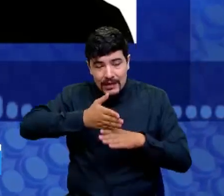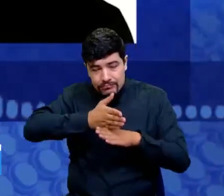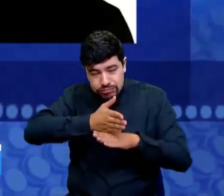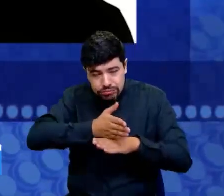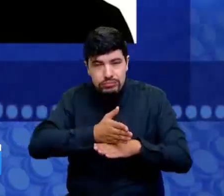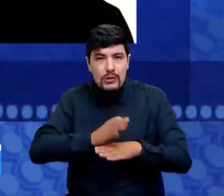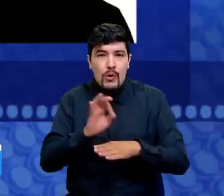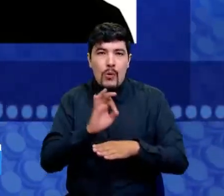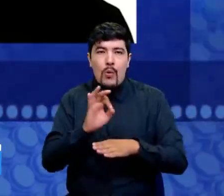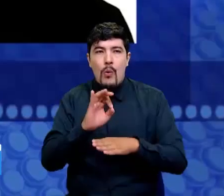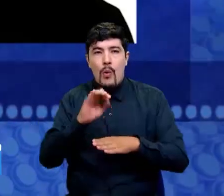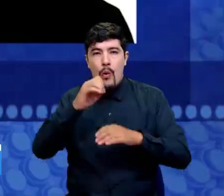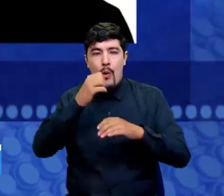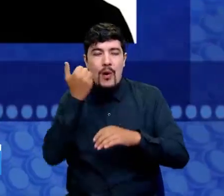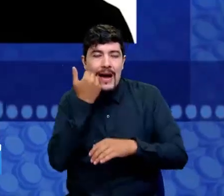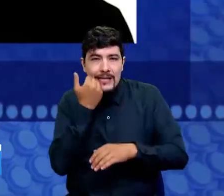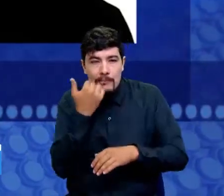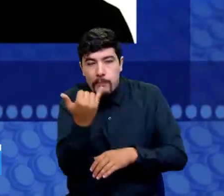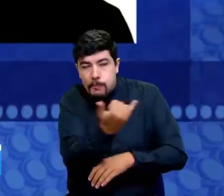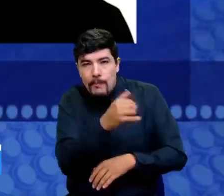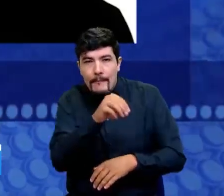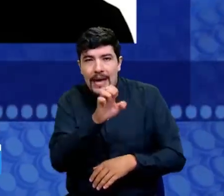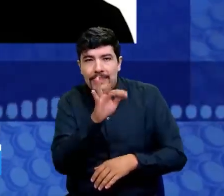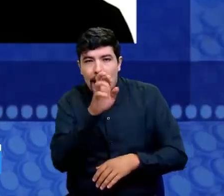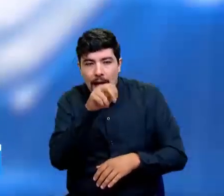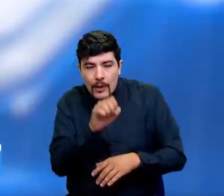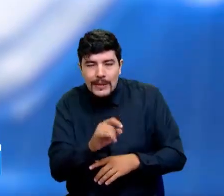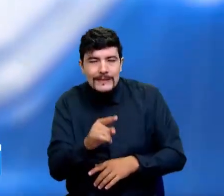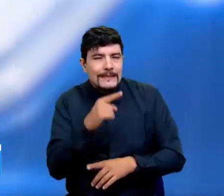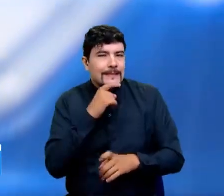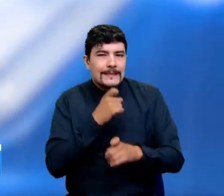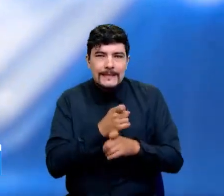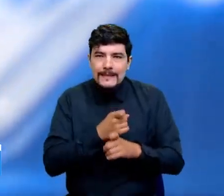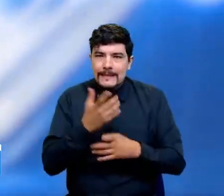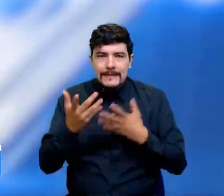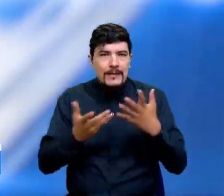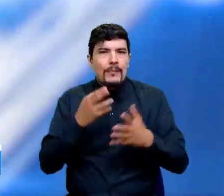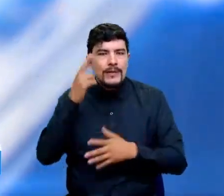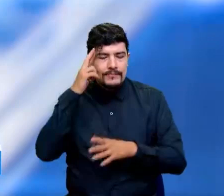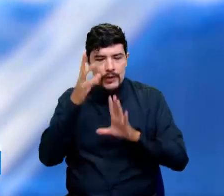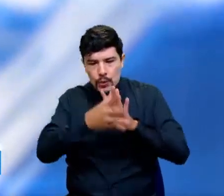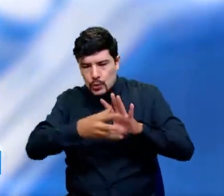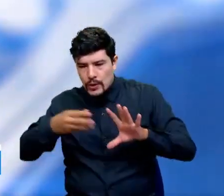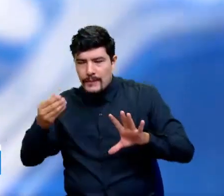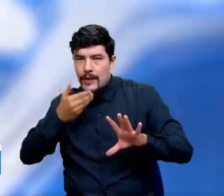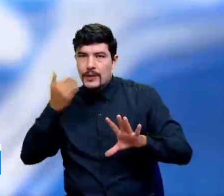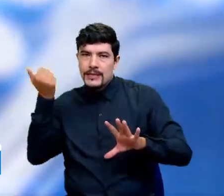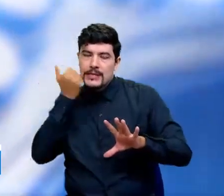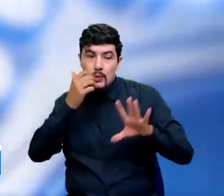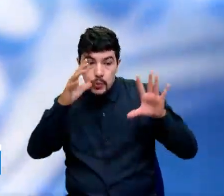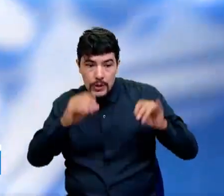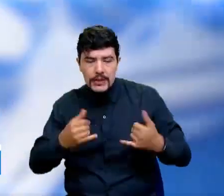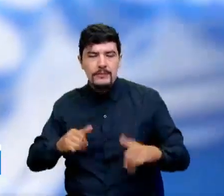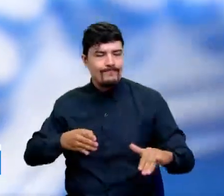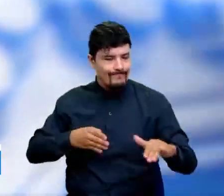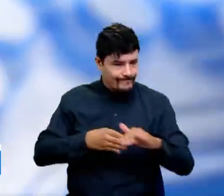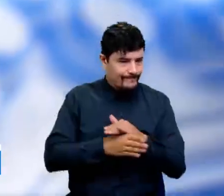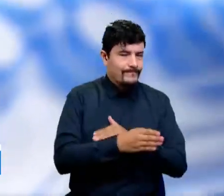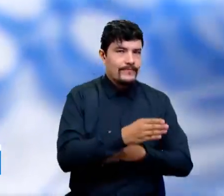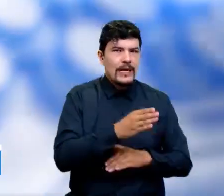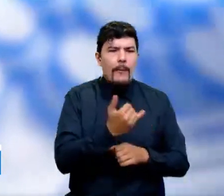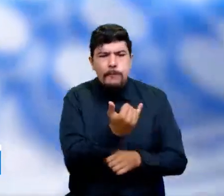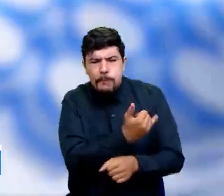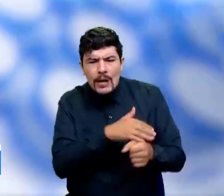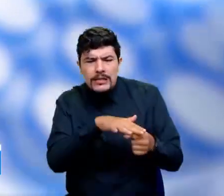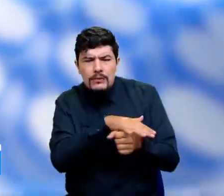si hay metano y demás, pues es difícil poder ingresar. Según expertos en el tema, ese tipo de hecho se da principalmente por